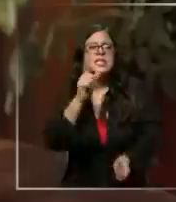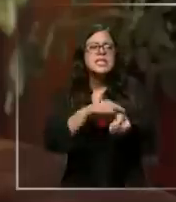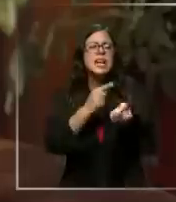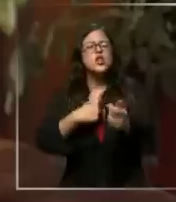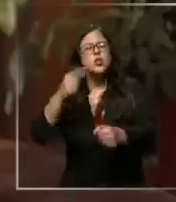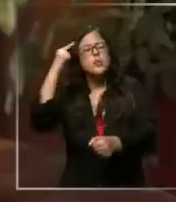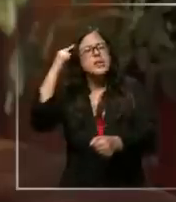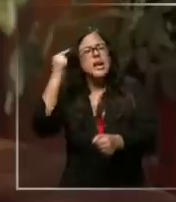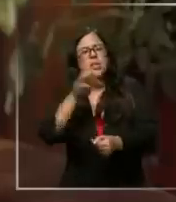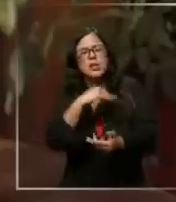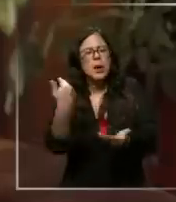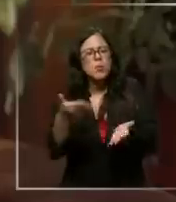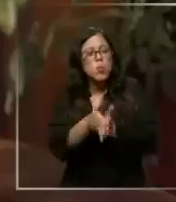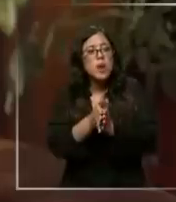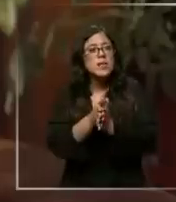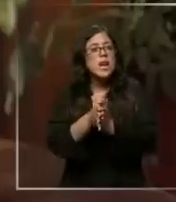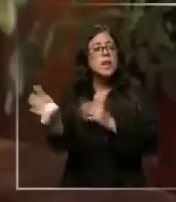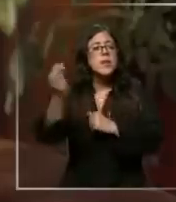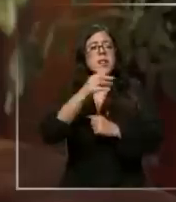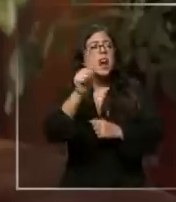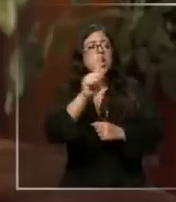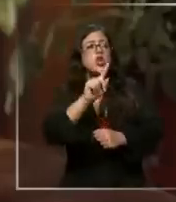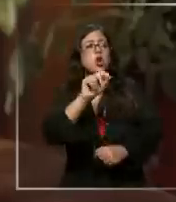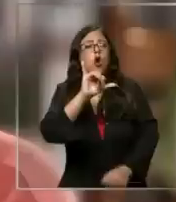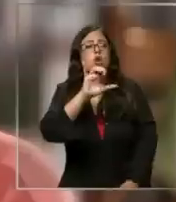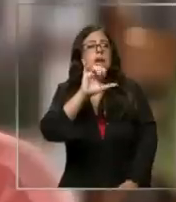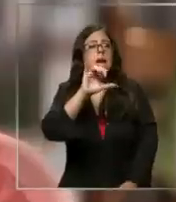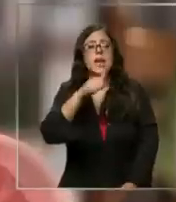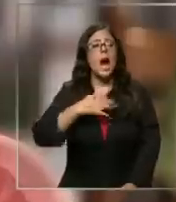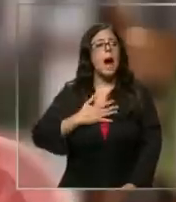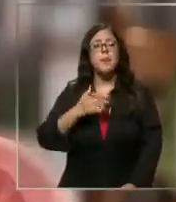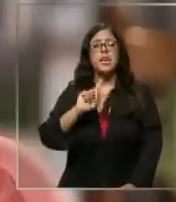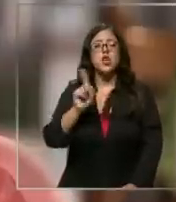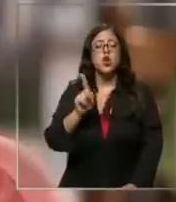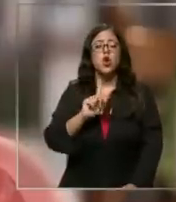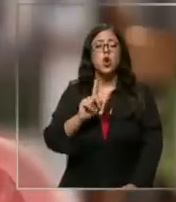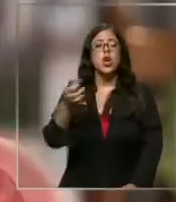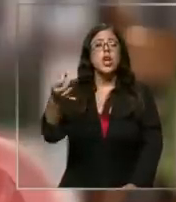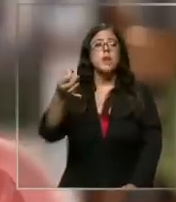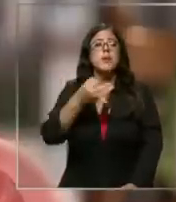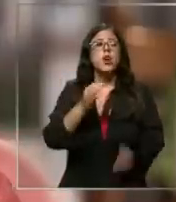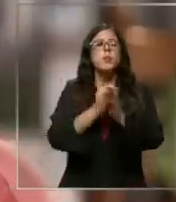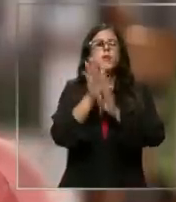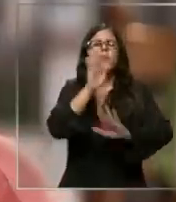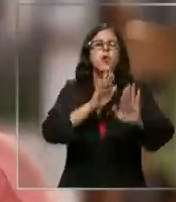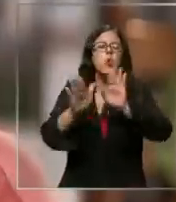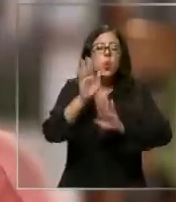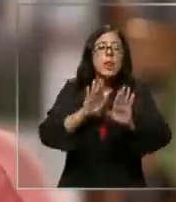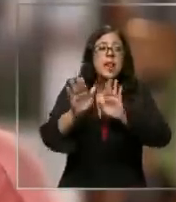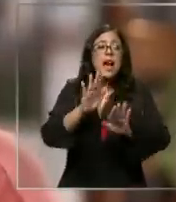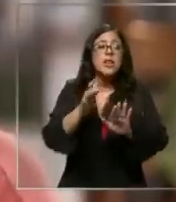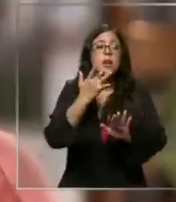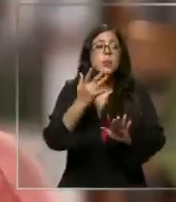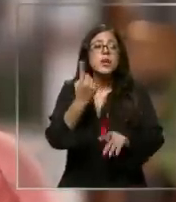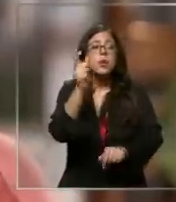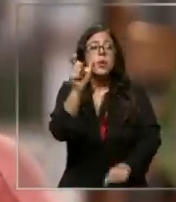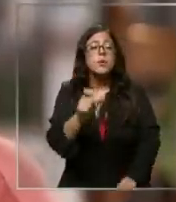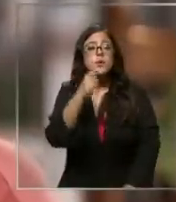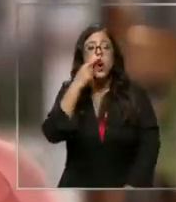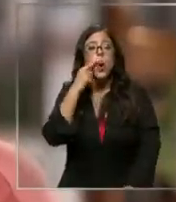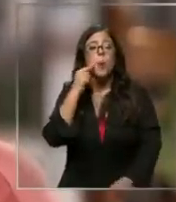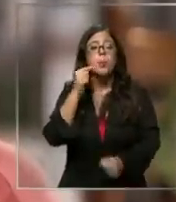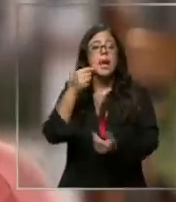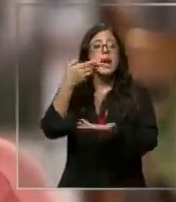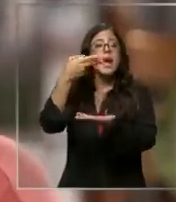firmé y ya me dicen no no y ella me dice a mí no Y me dice el cuidado nenita que hay un hombre en el